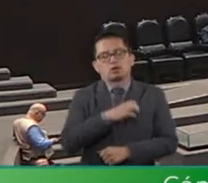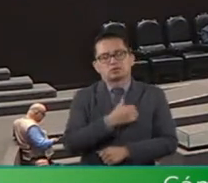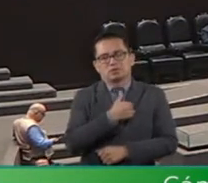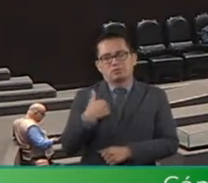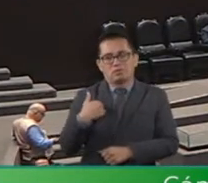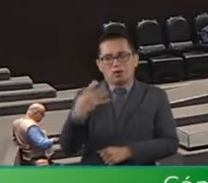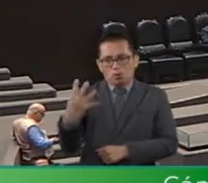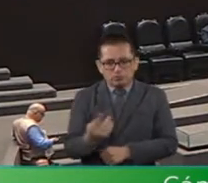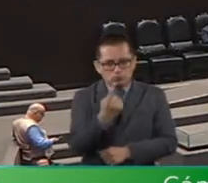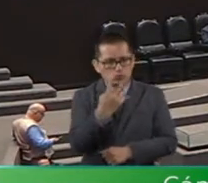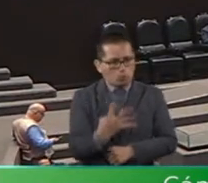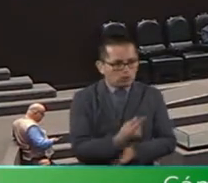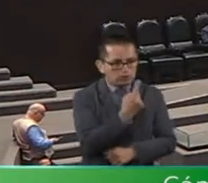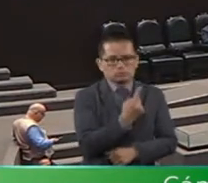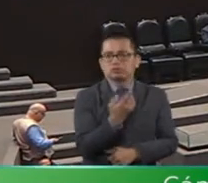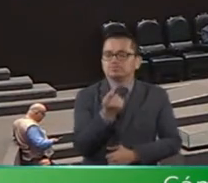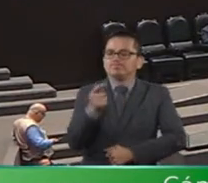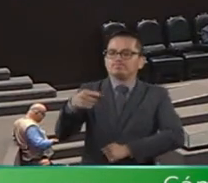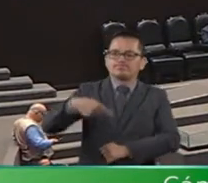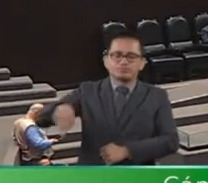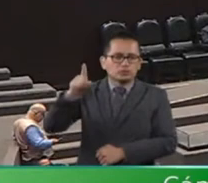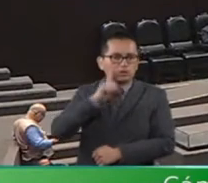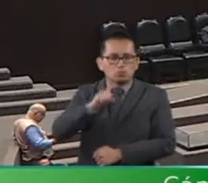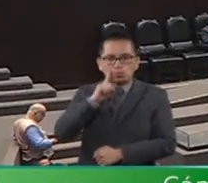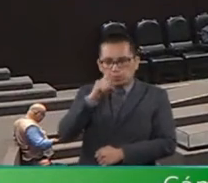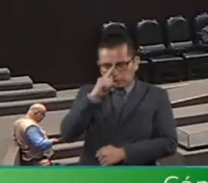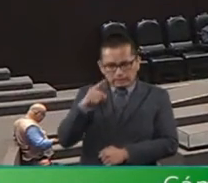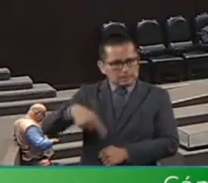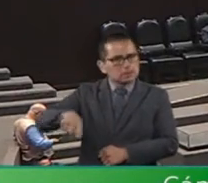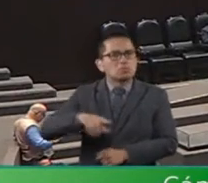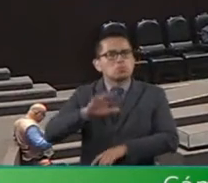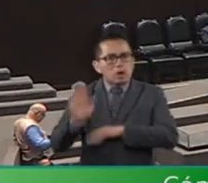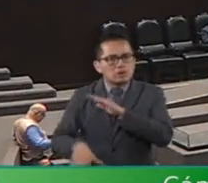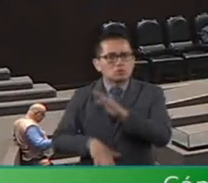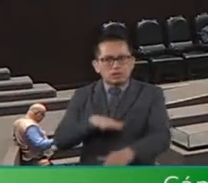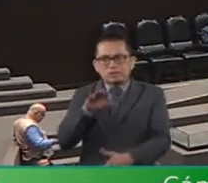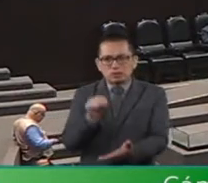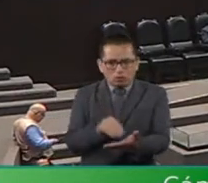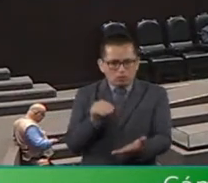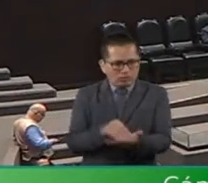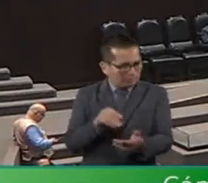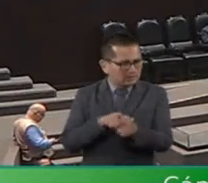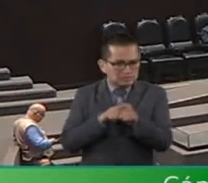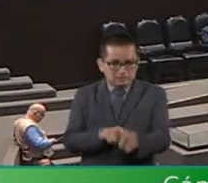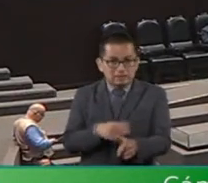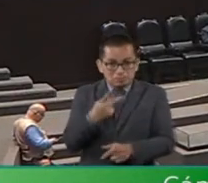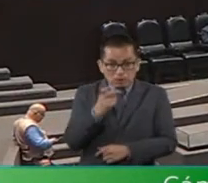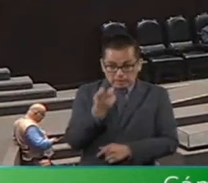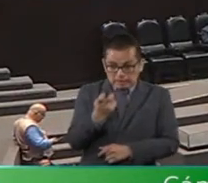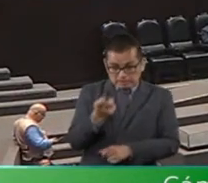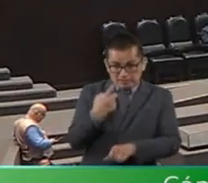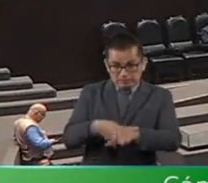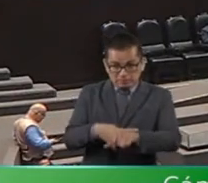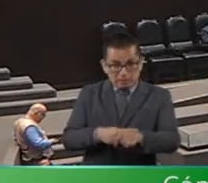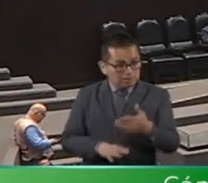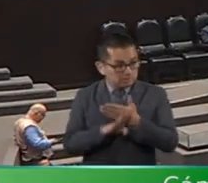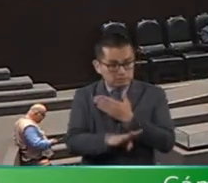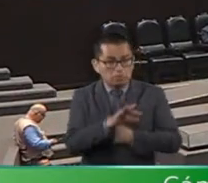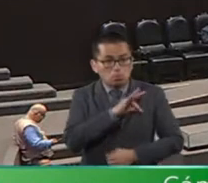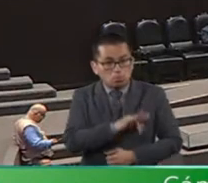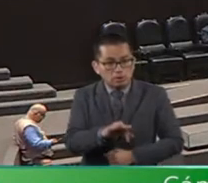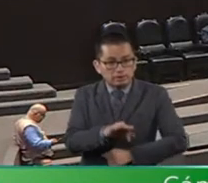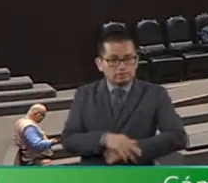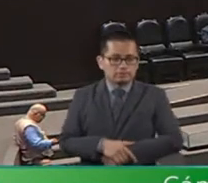muriendo por una enfermedad 100% prevenible. Este 19 de octubre es una